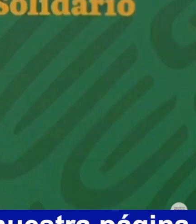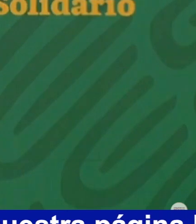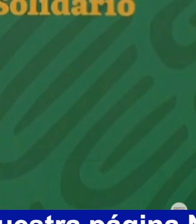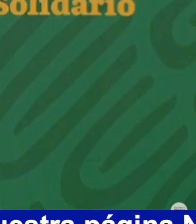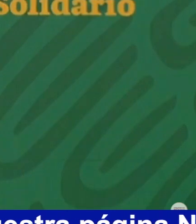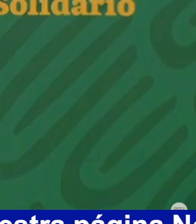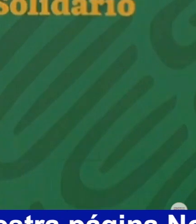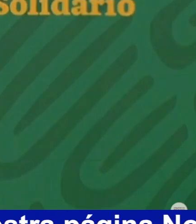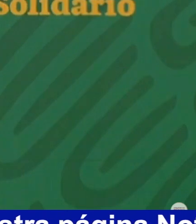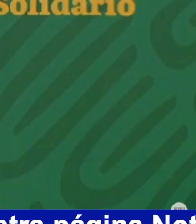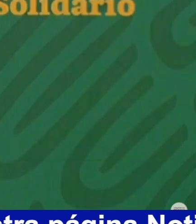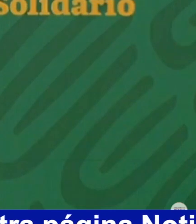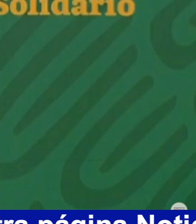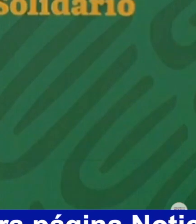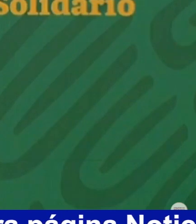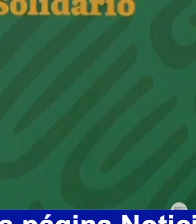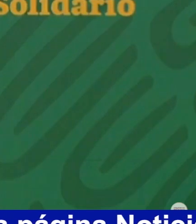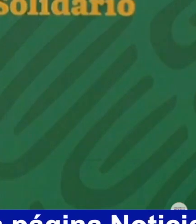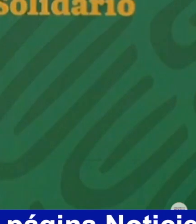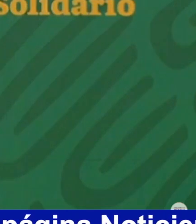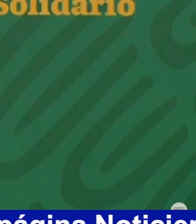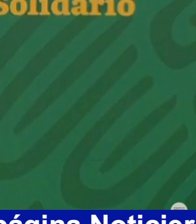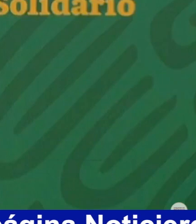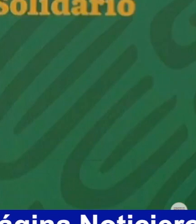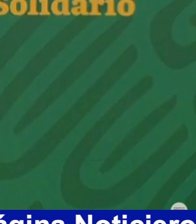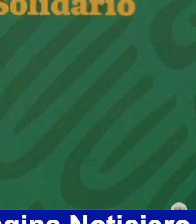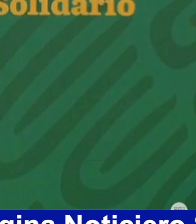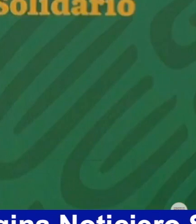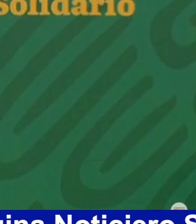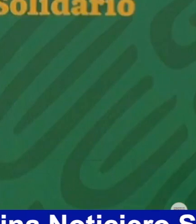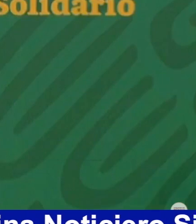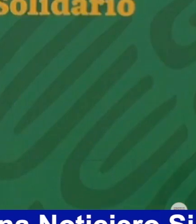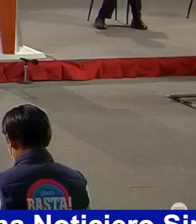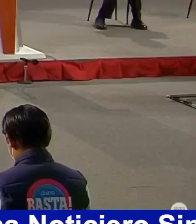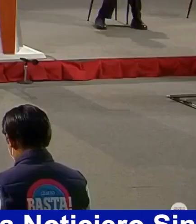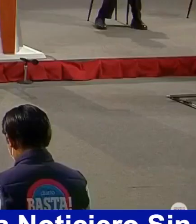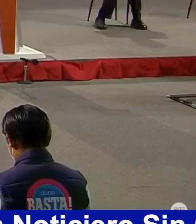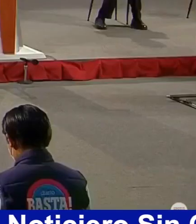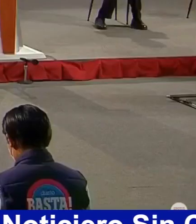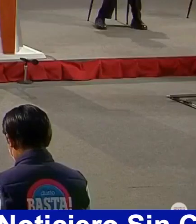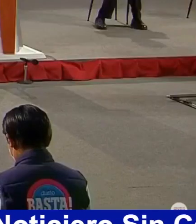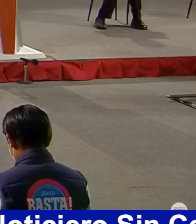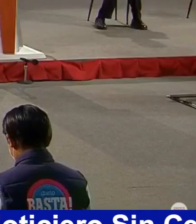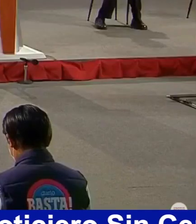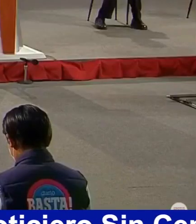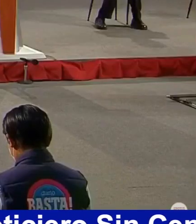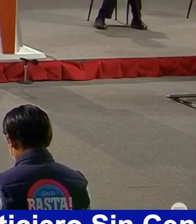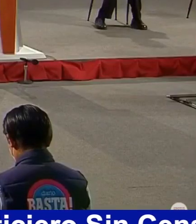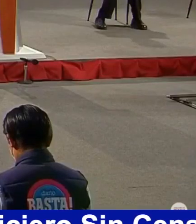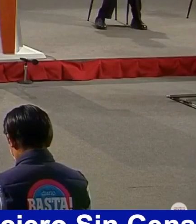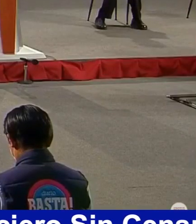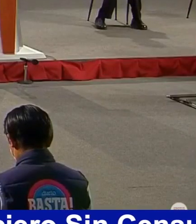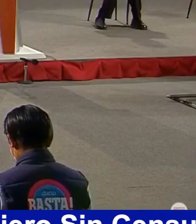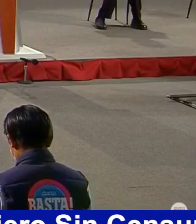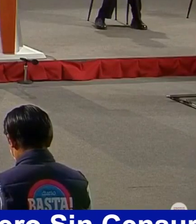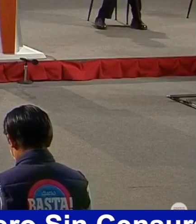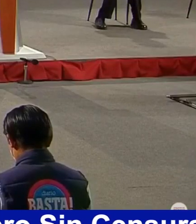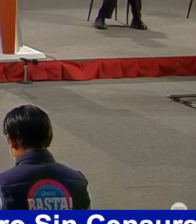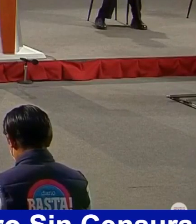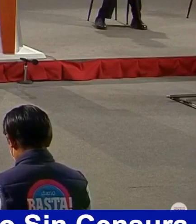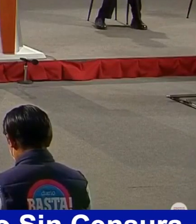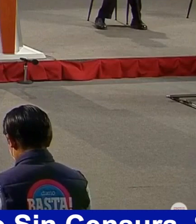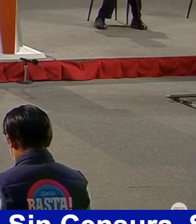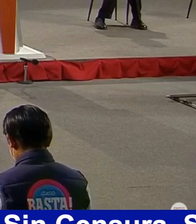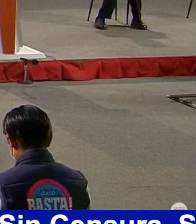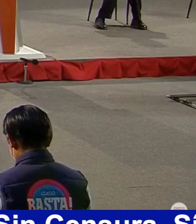personas, adicionales al plan de vacunación que ya se tiene, a lo que ya se tiene de abastecimiento. Y por otro lado, con